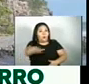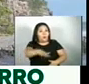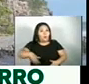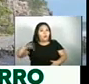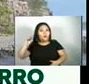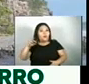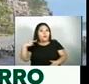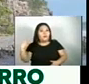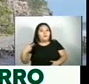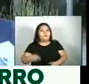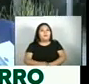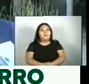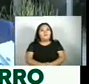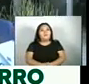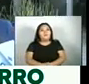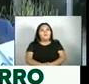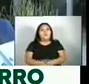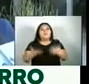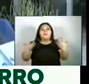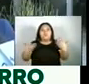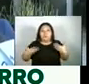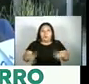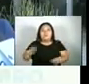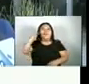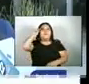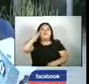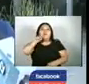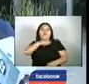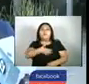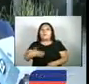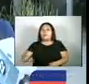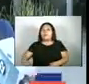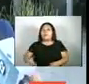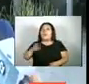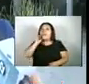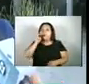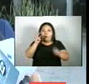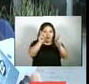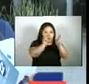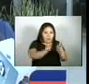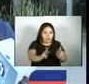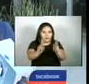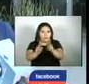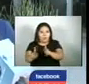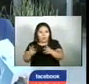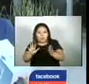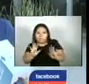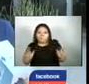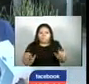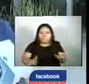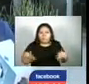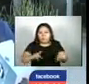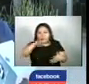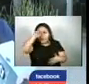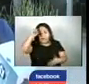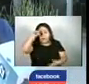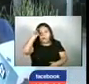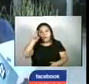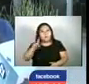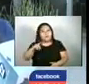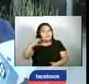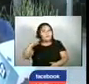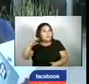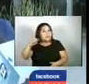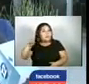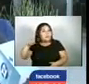oriental del país. El presidente ya anunciaba, estamos teniendo una planificación y ya vamos a empezar a ejecutar obras de más de 100, con